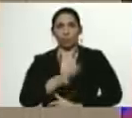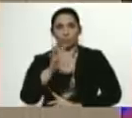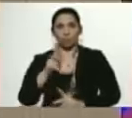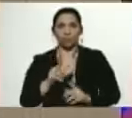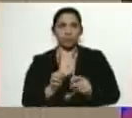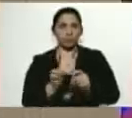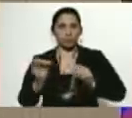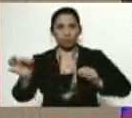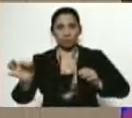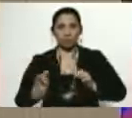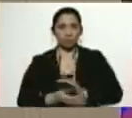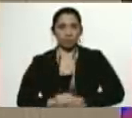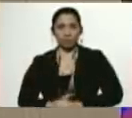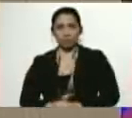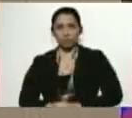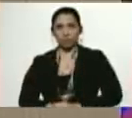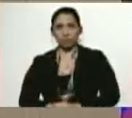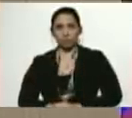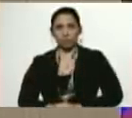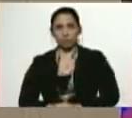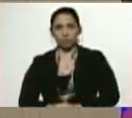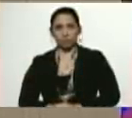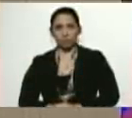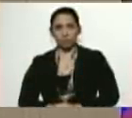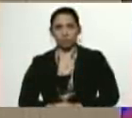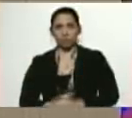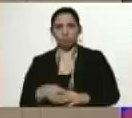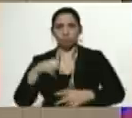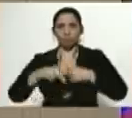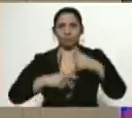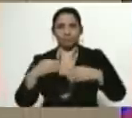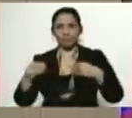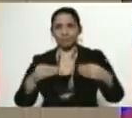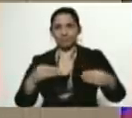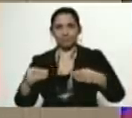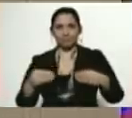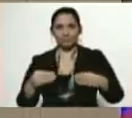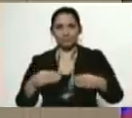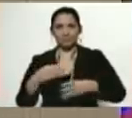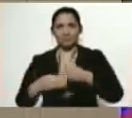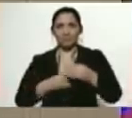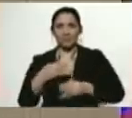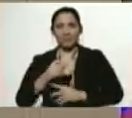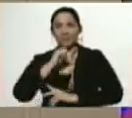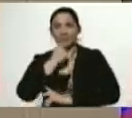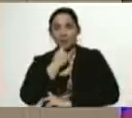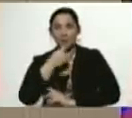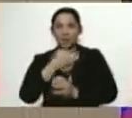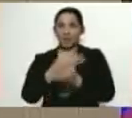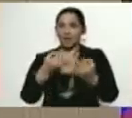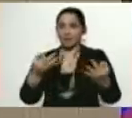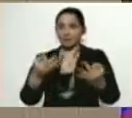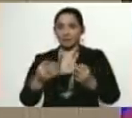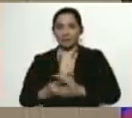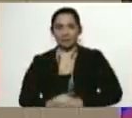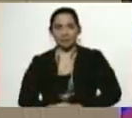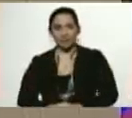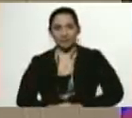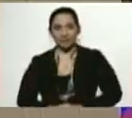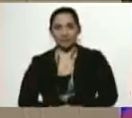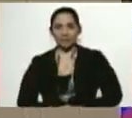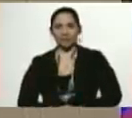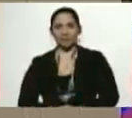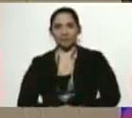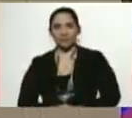persona y otra mientras se esté cumpliendo con este proceso de flexibilización, van a ser la clave del éxito de esa flexibilización,